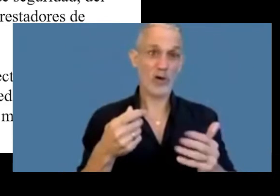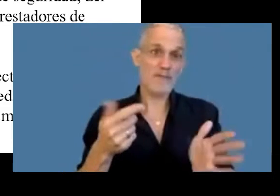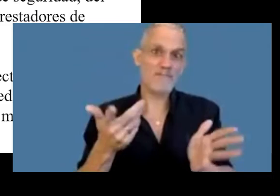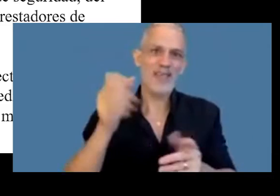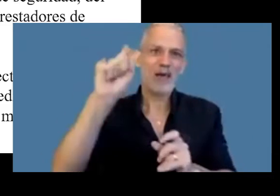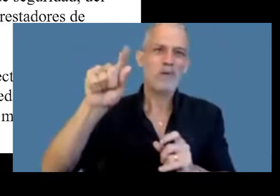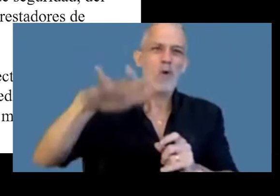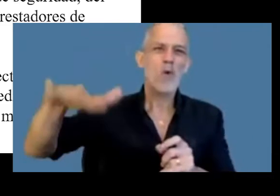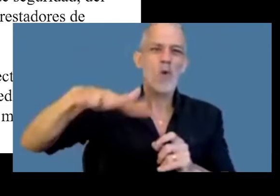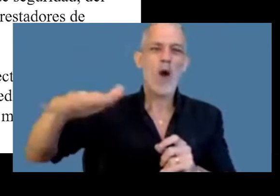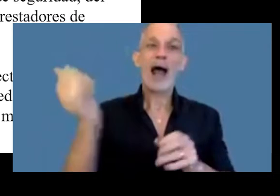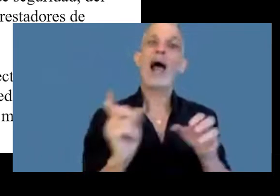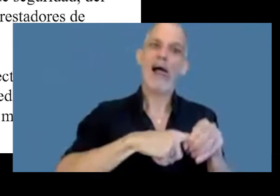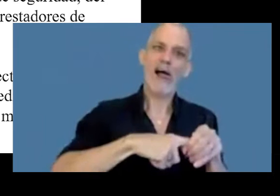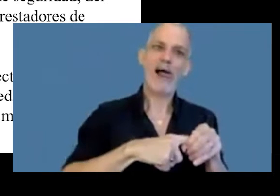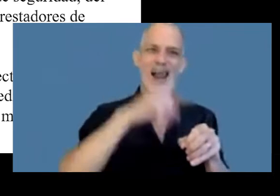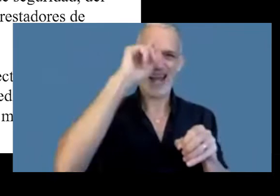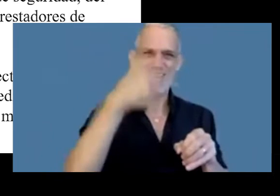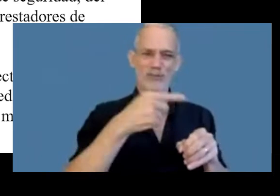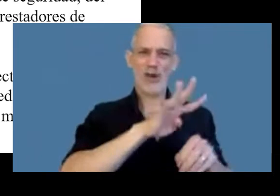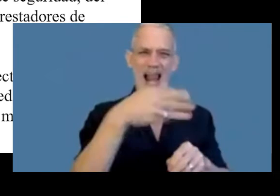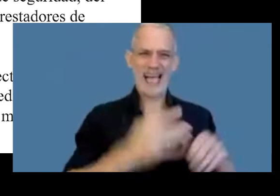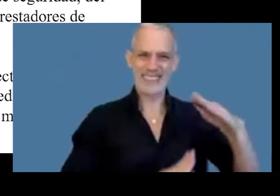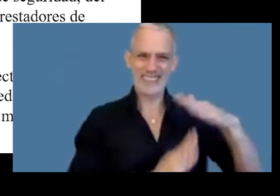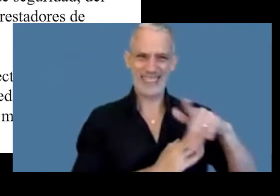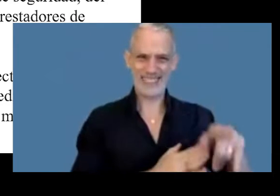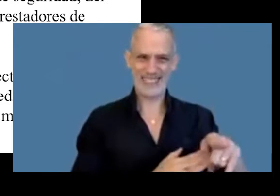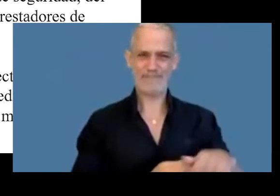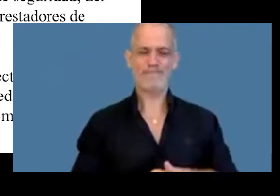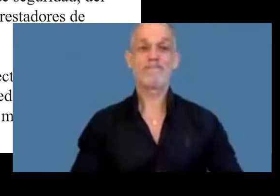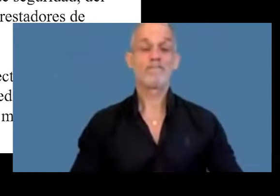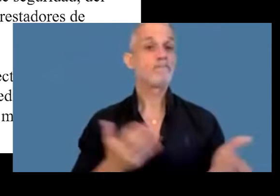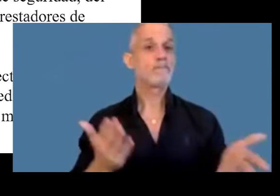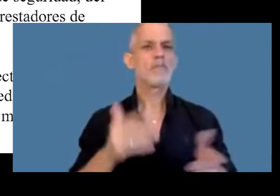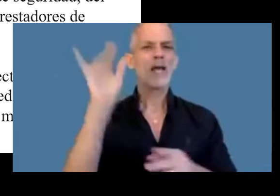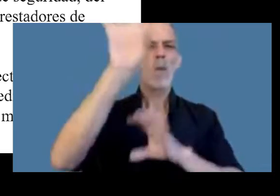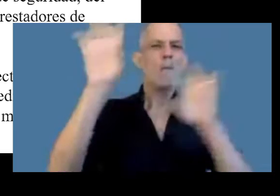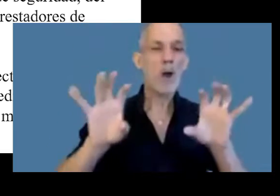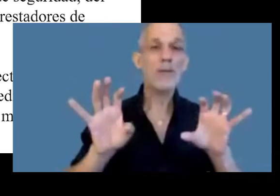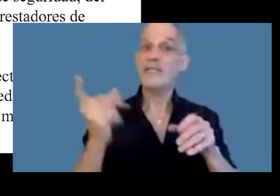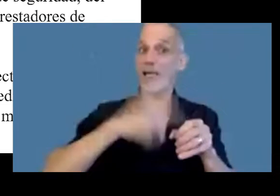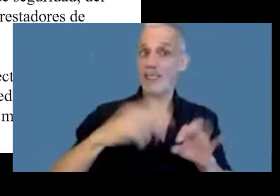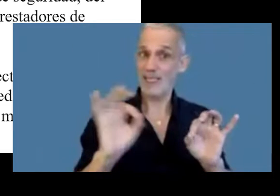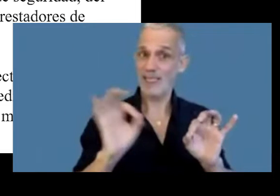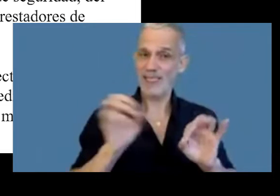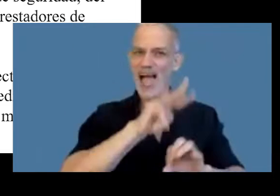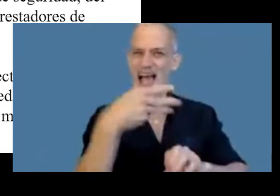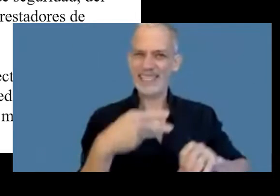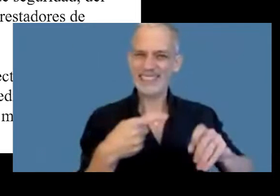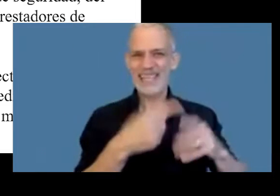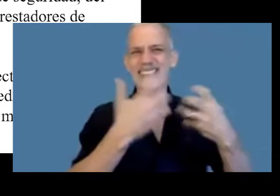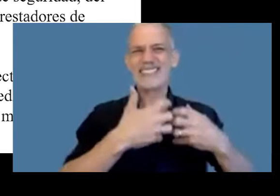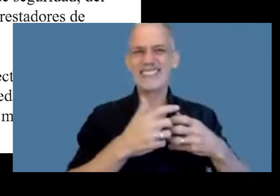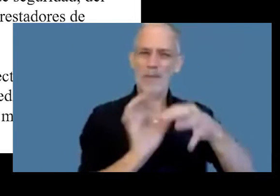sí adhirieron a este régimen. Las provincias no adheridas al sistema